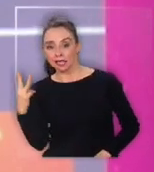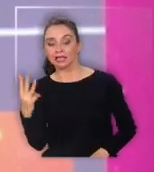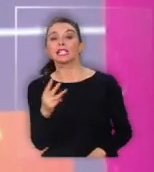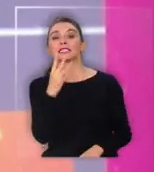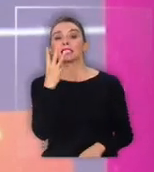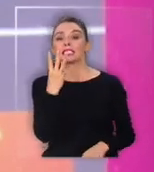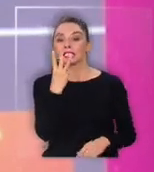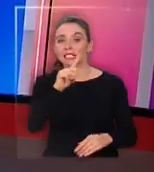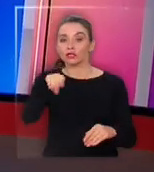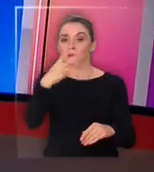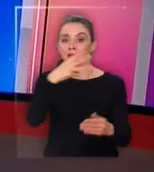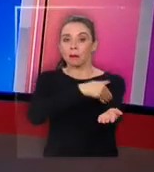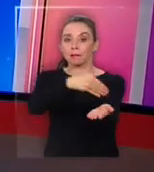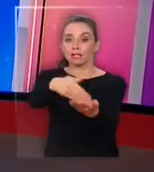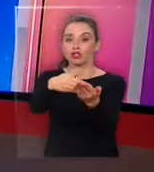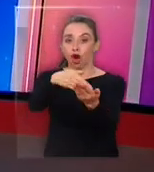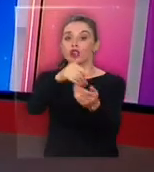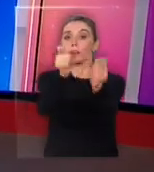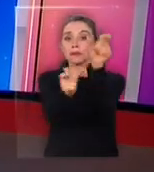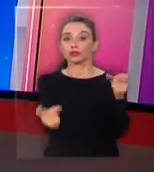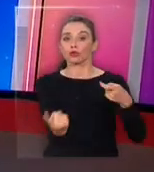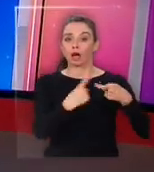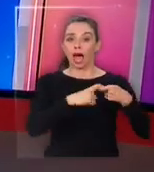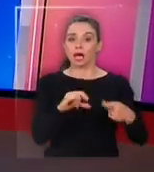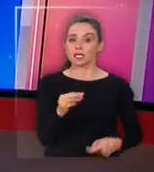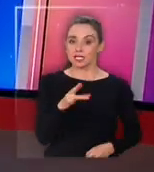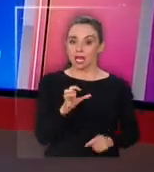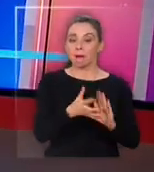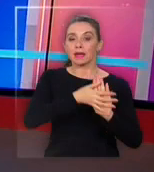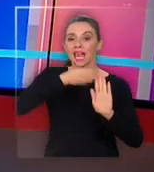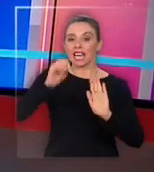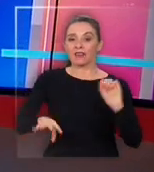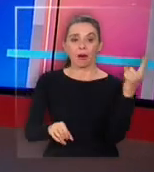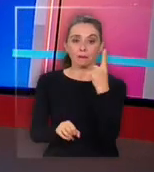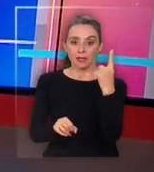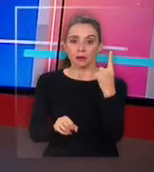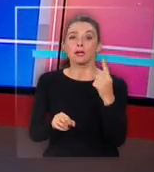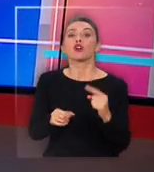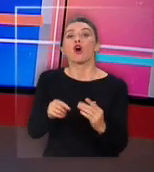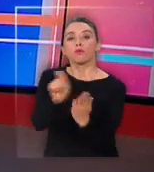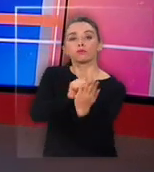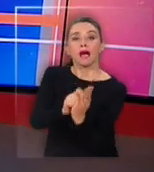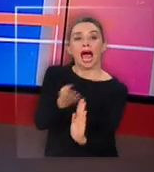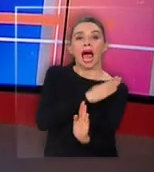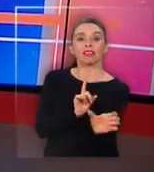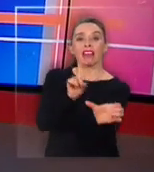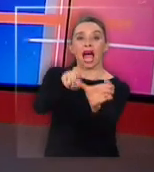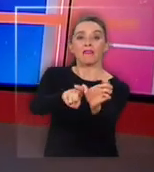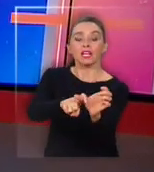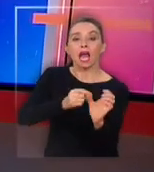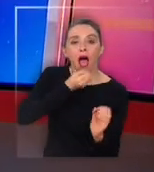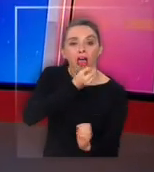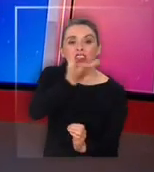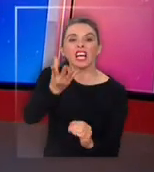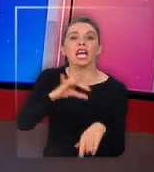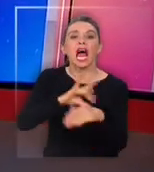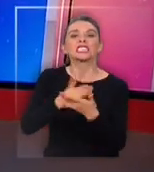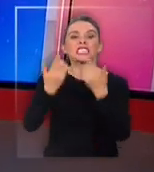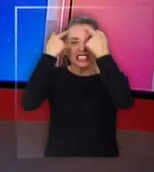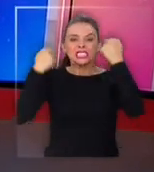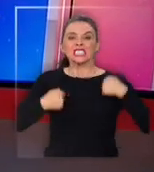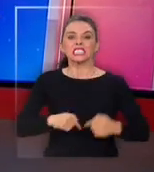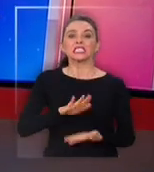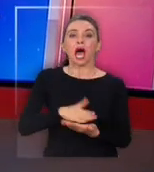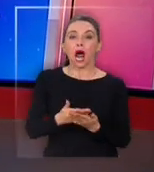millones de afiliados en nuestro país. A ver, lo primero y fundamental, se elimina, Iván, la declaración de salud. Ese manifiesto, documento que tú tienes que firmar